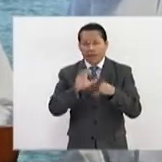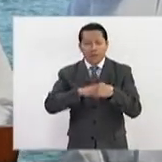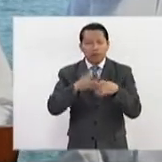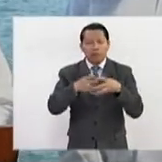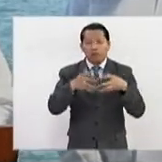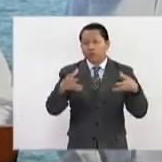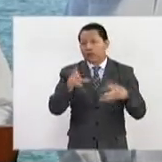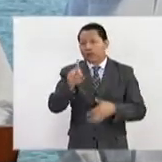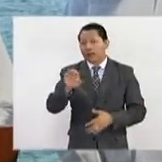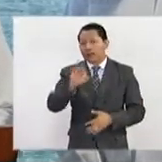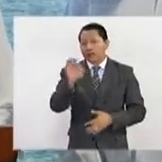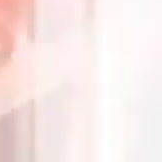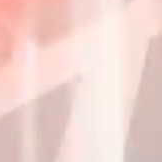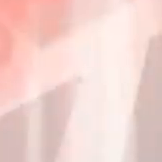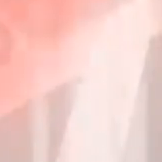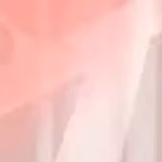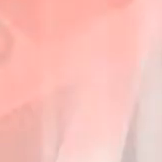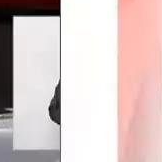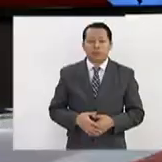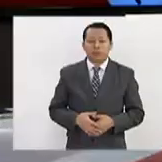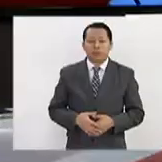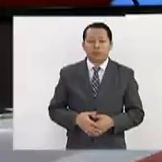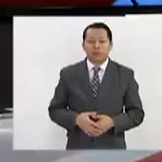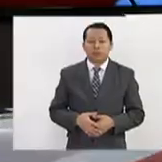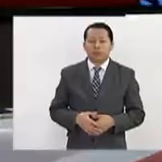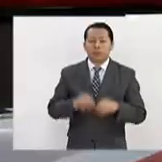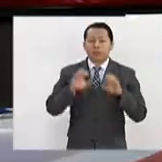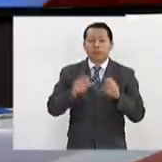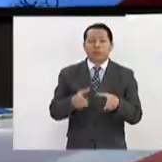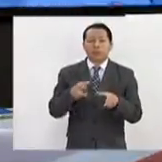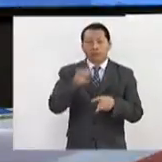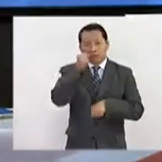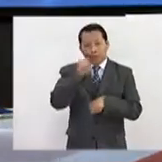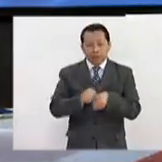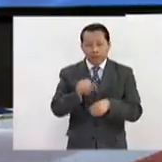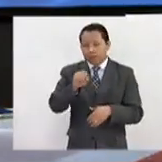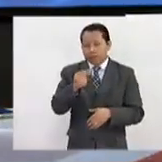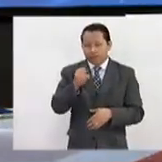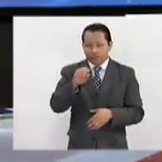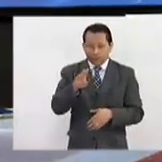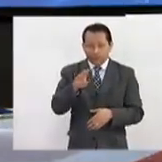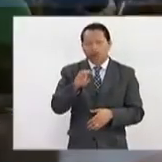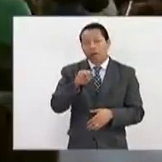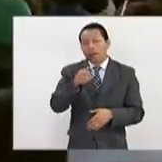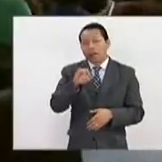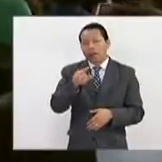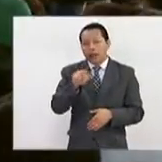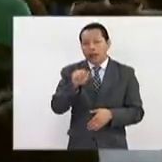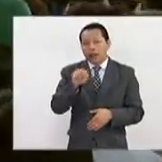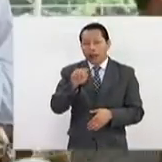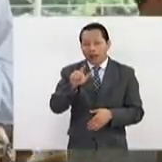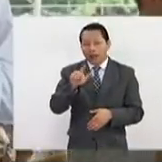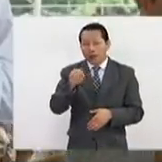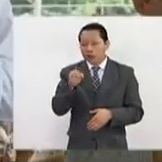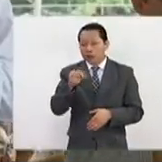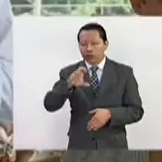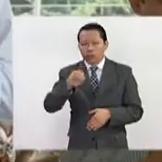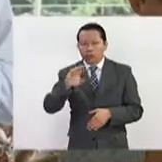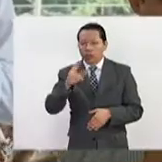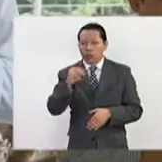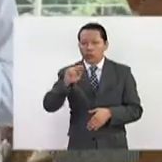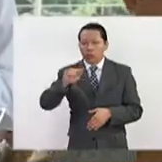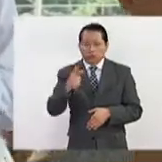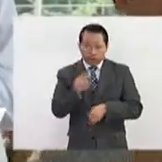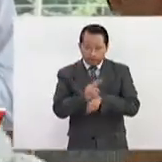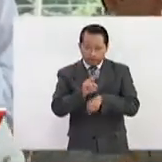casi en un 30%. En Chiapas, el secretario de Gobernación, Miguel Ángel Osorio Chong, supervisó la reconstrucción tras